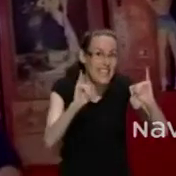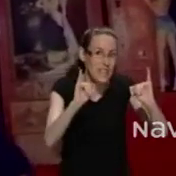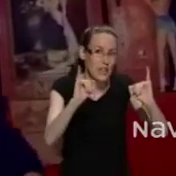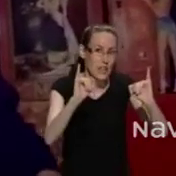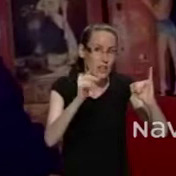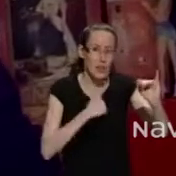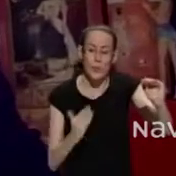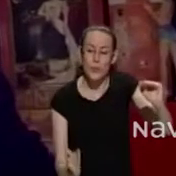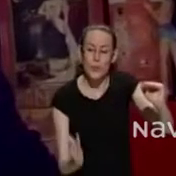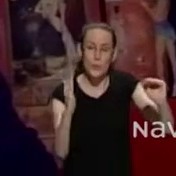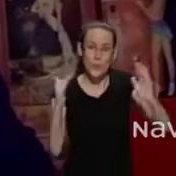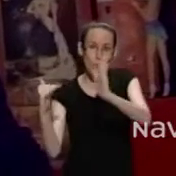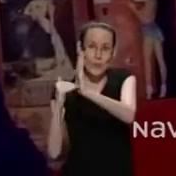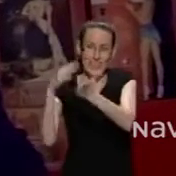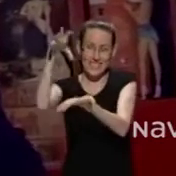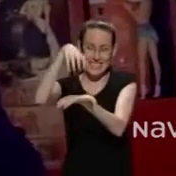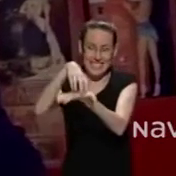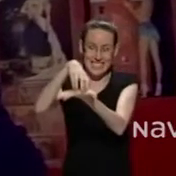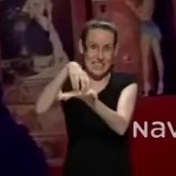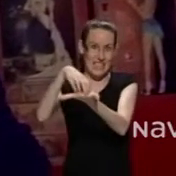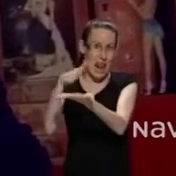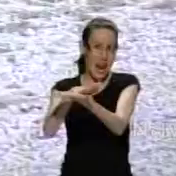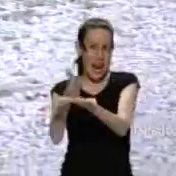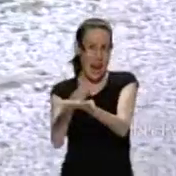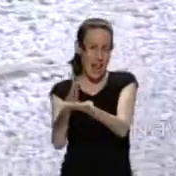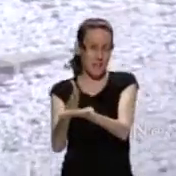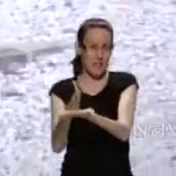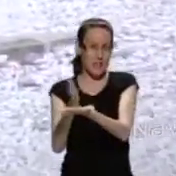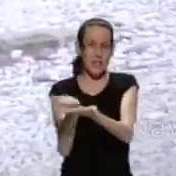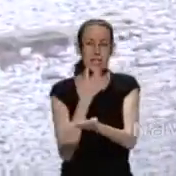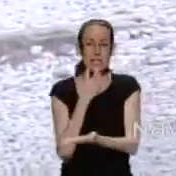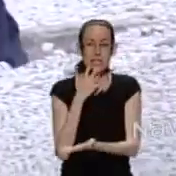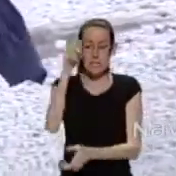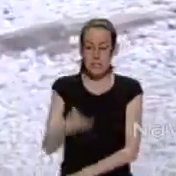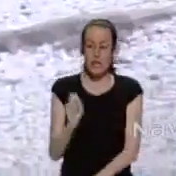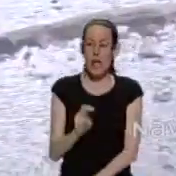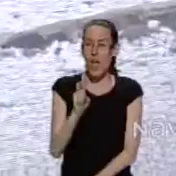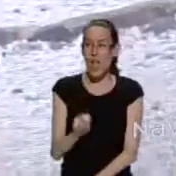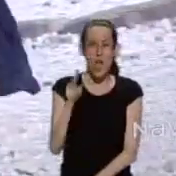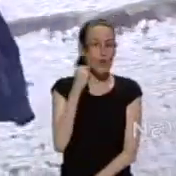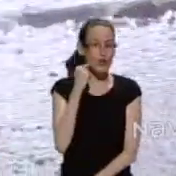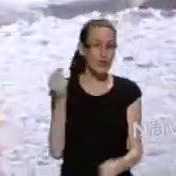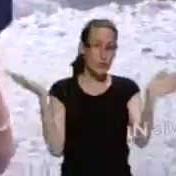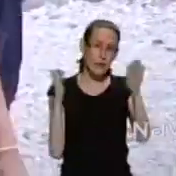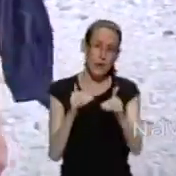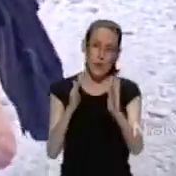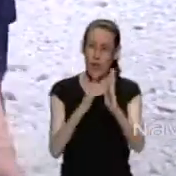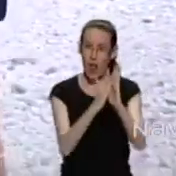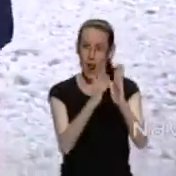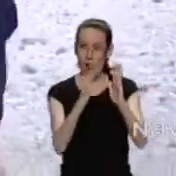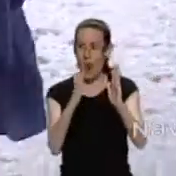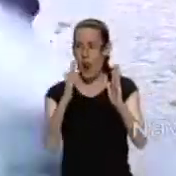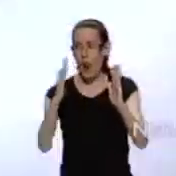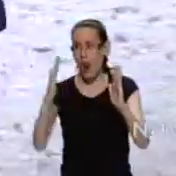ahí como intercalado en ese espacio. Para gente que no tiene costumbre de andar en el monte o de hacer senderismo, pues bueno, es una etapa un poco dura. Y